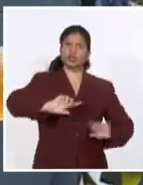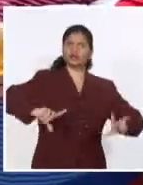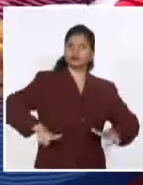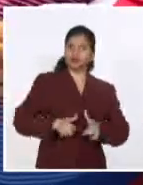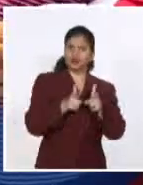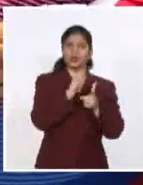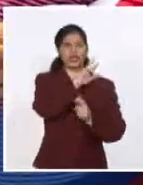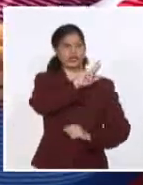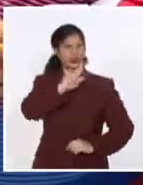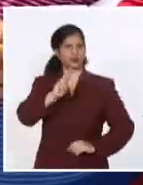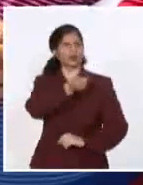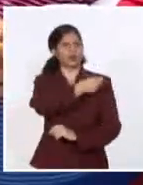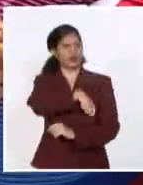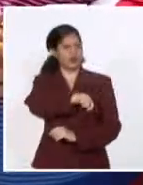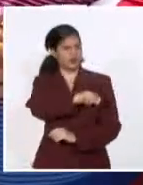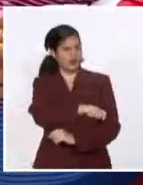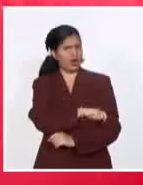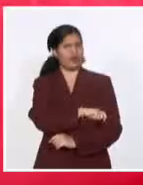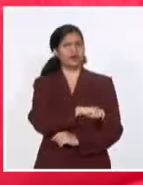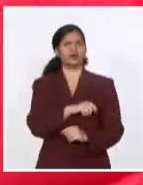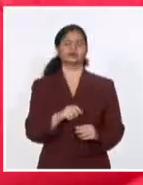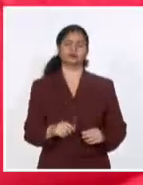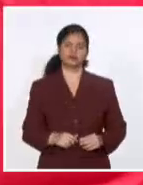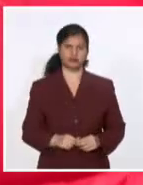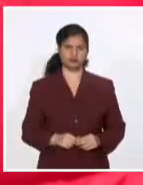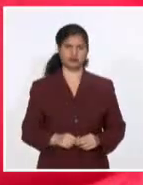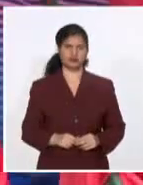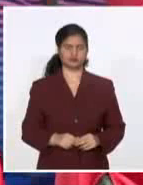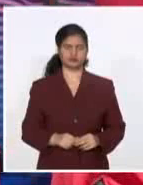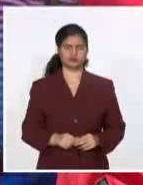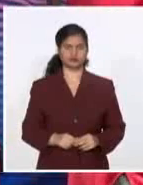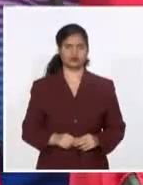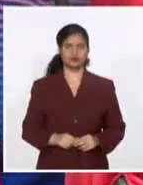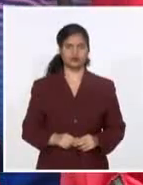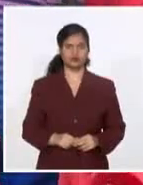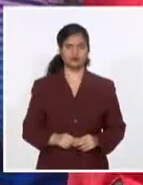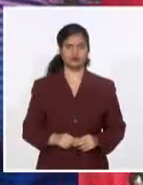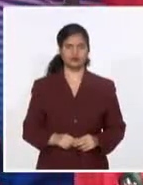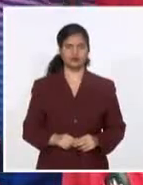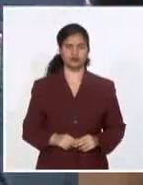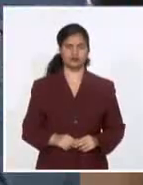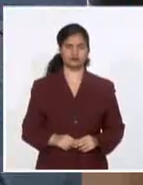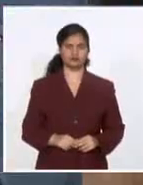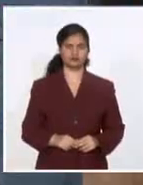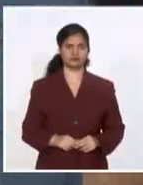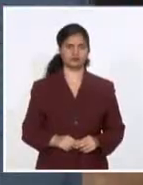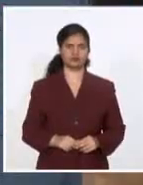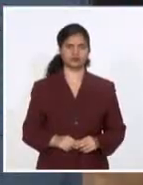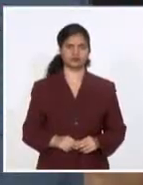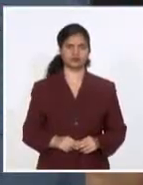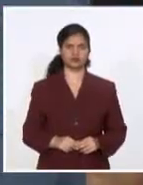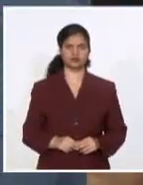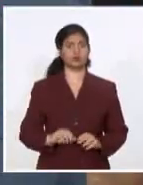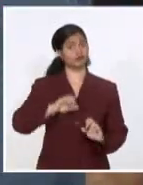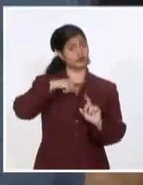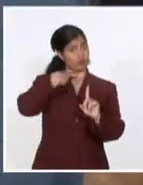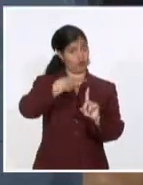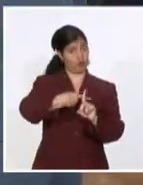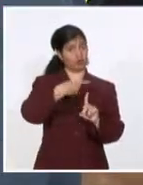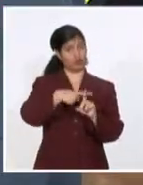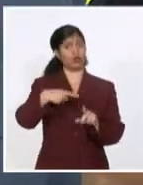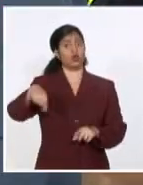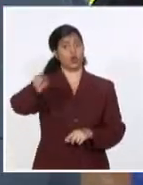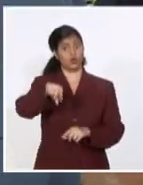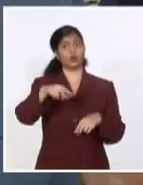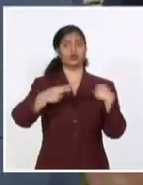por supuesto agradecidos No solo de lo que han hecho sino también de haber logrado que nuestro